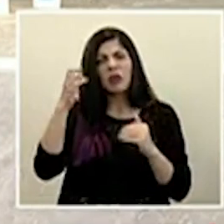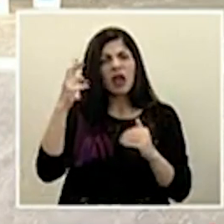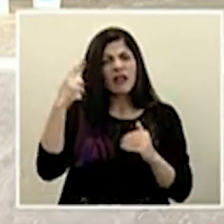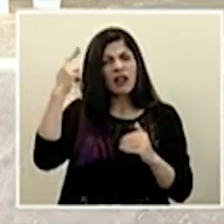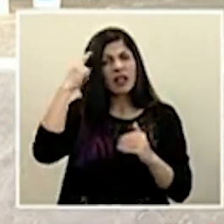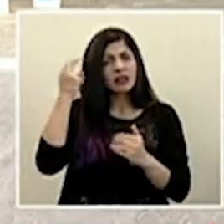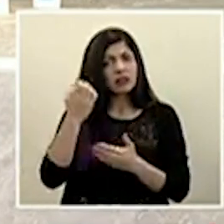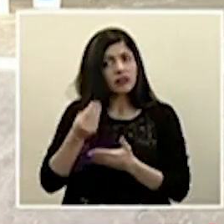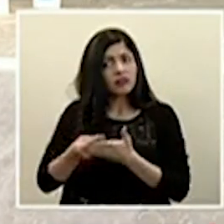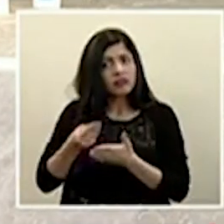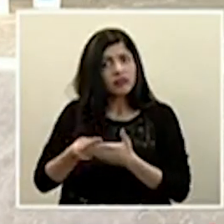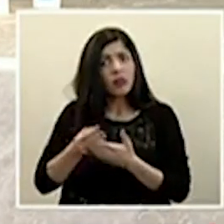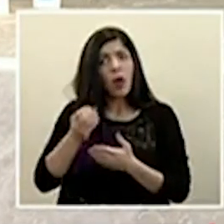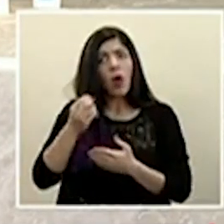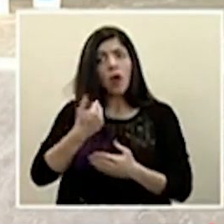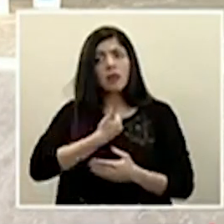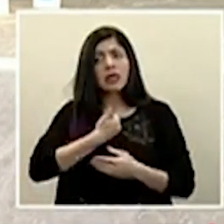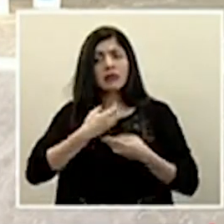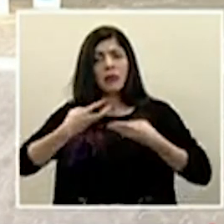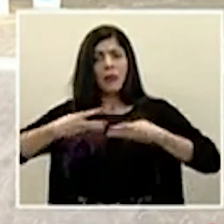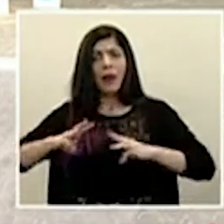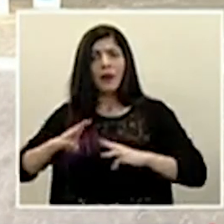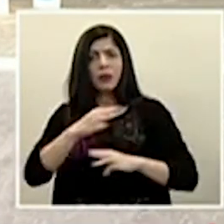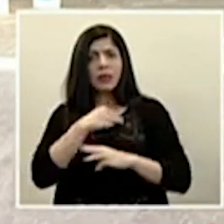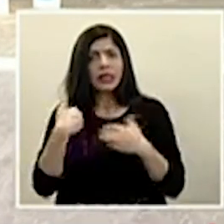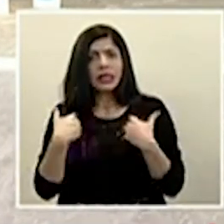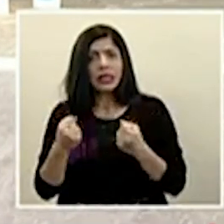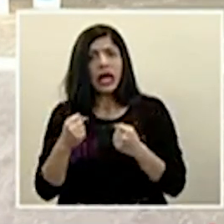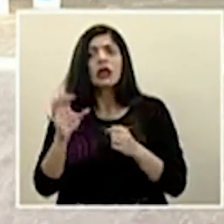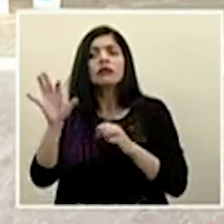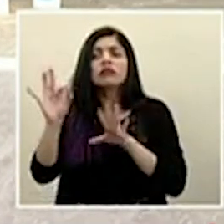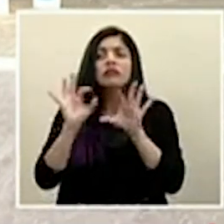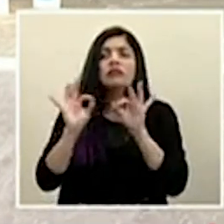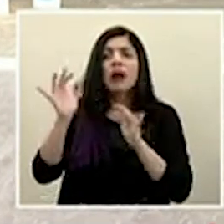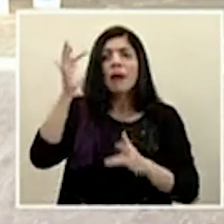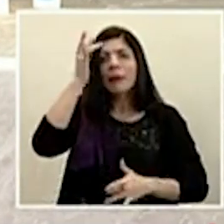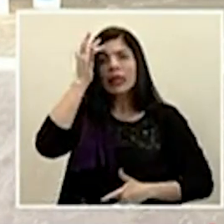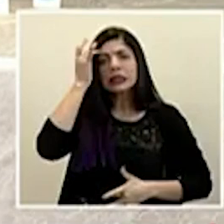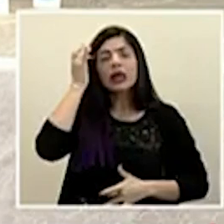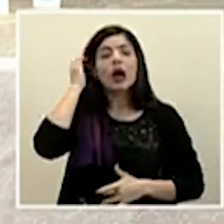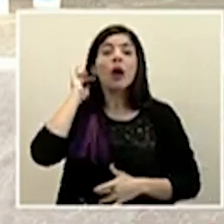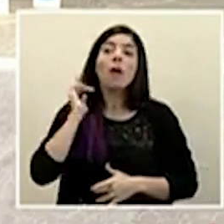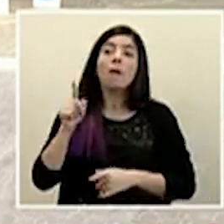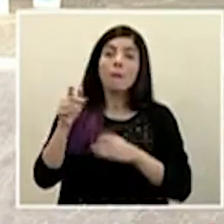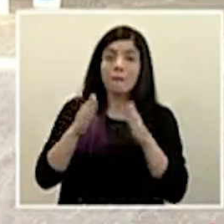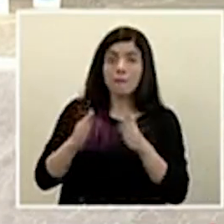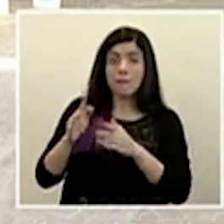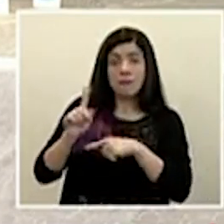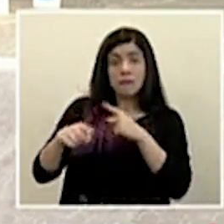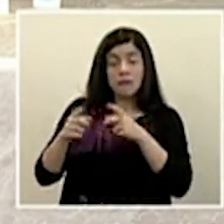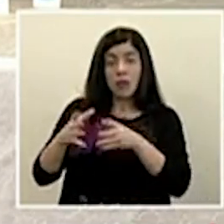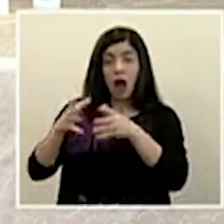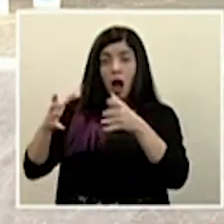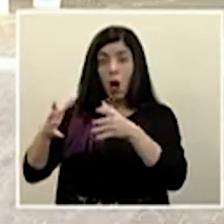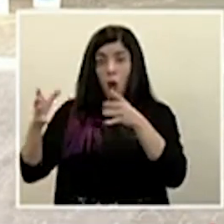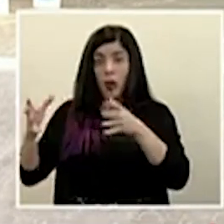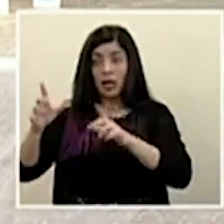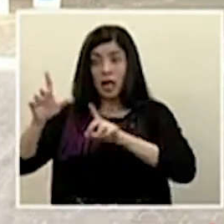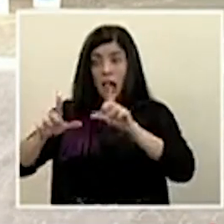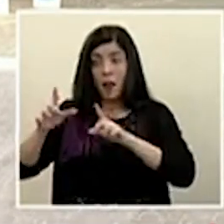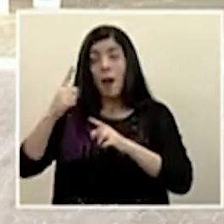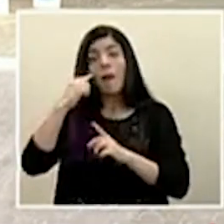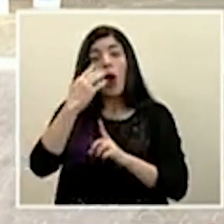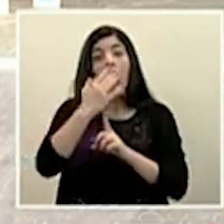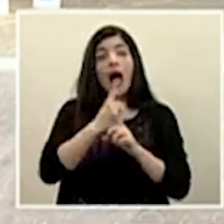método autoimpuesto por salud para seleccionar pacientes? ¿Valoran incrementar ese promedio de pruebas por millón? Y